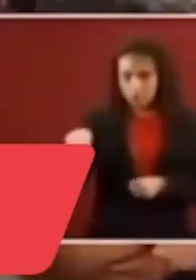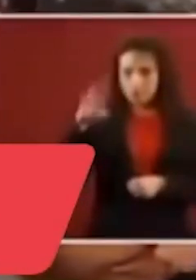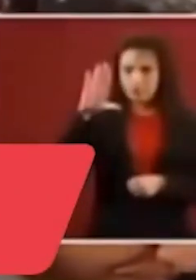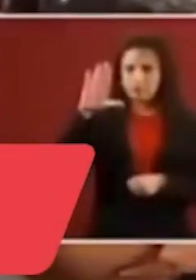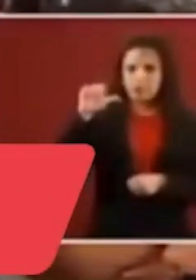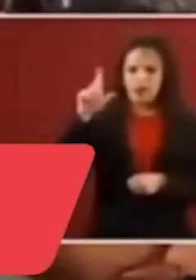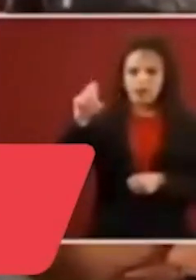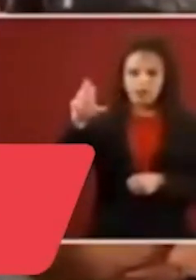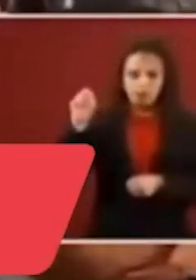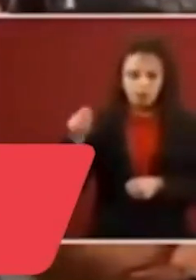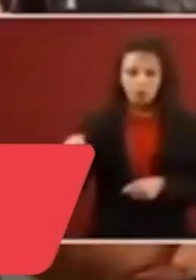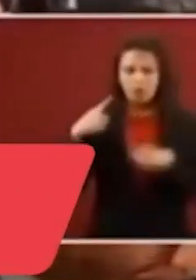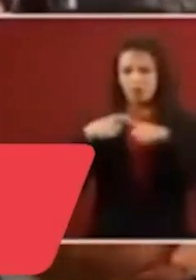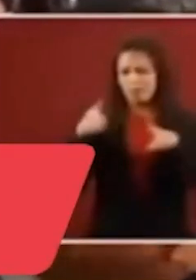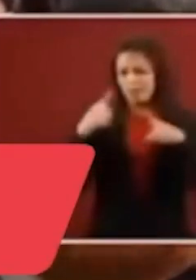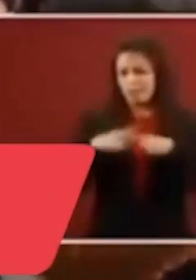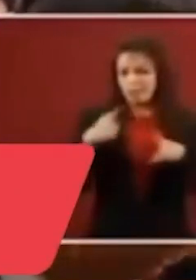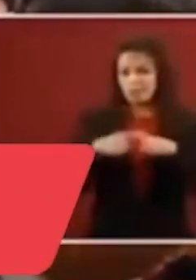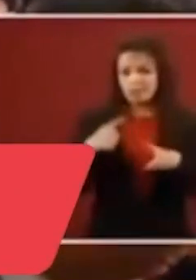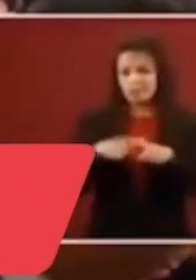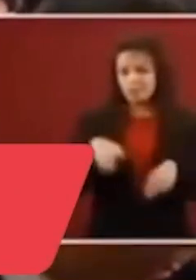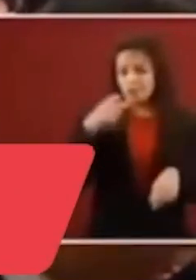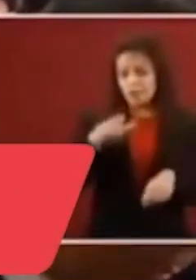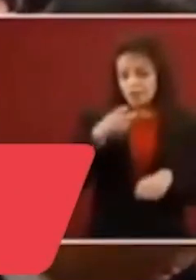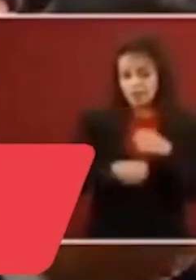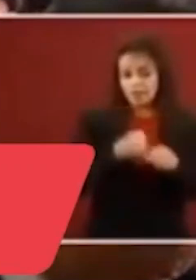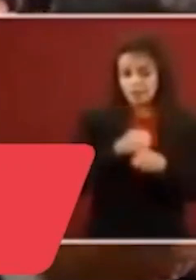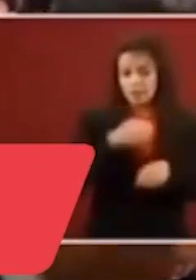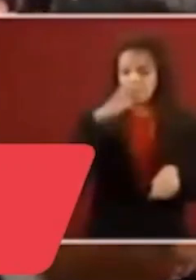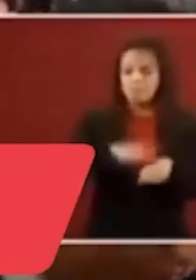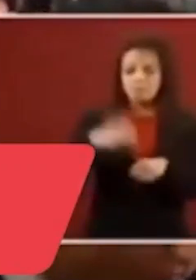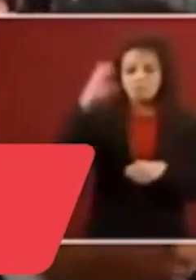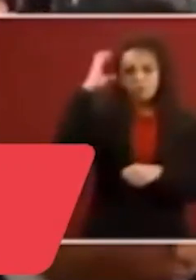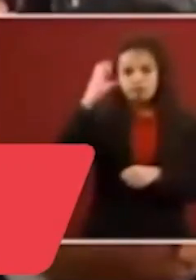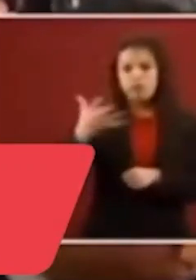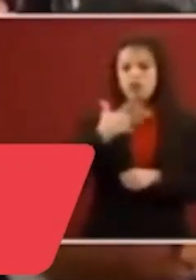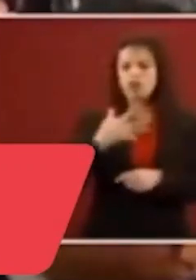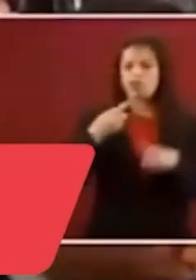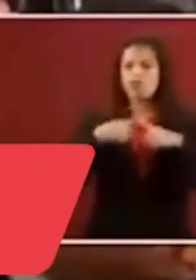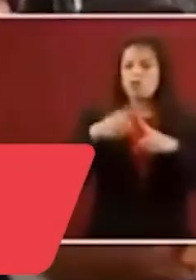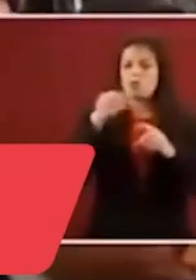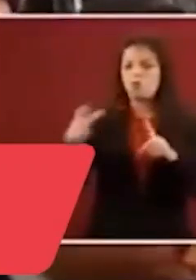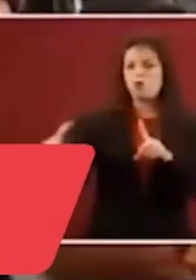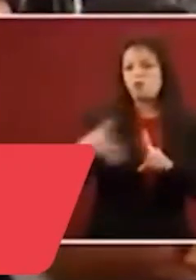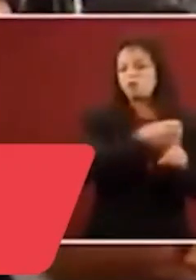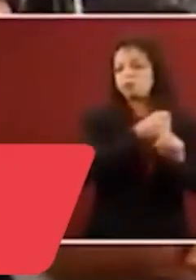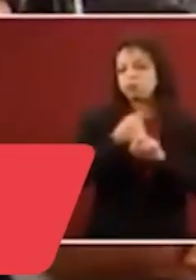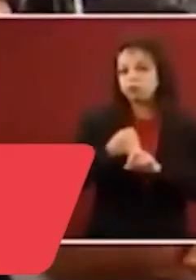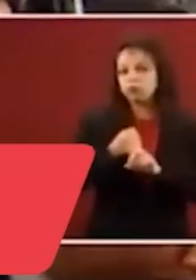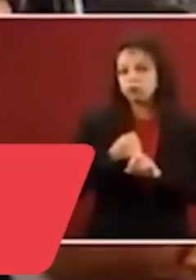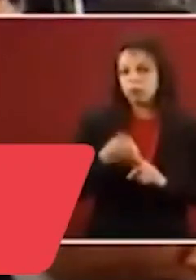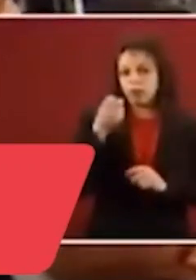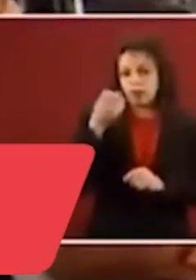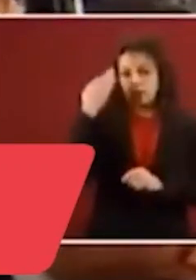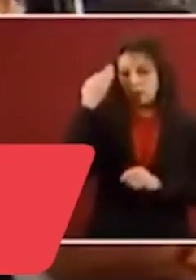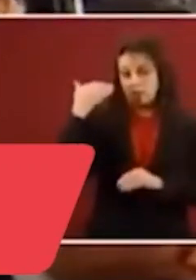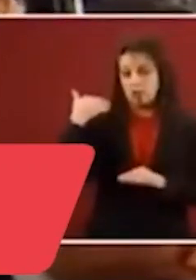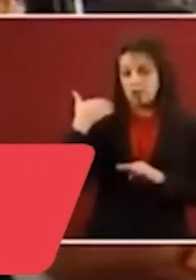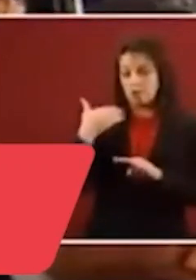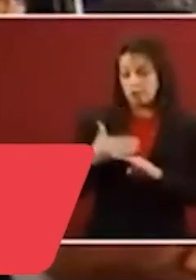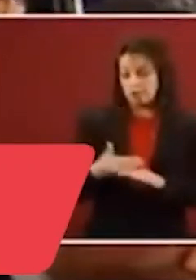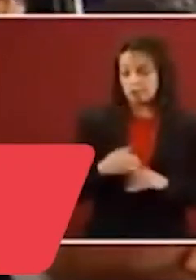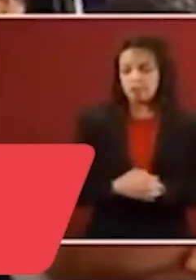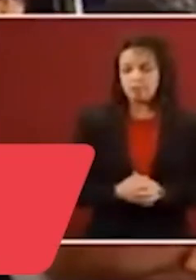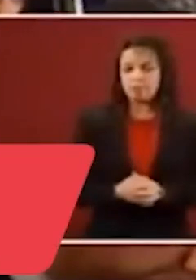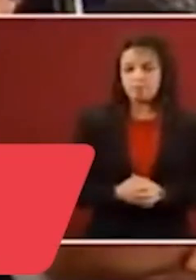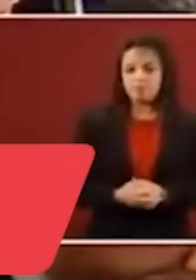simpatía, o sea, hacia básicamente un papel o hacia un